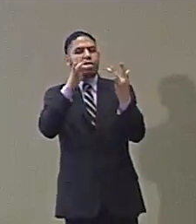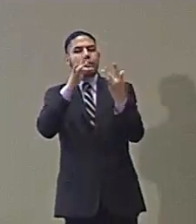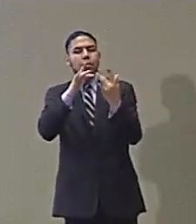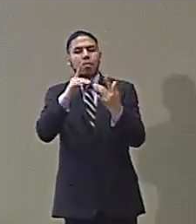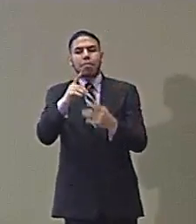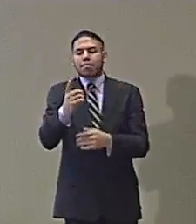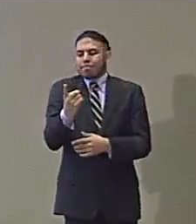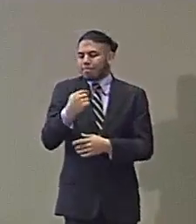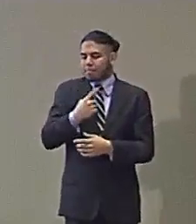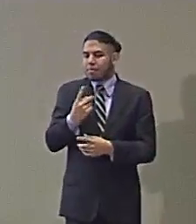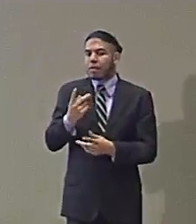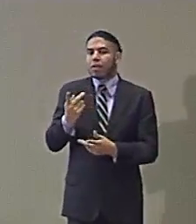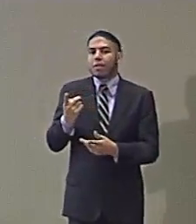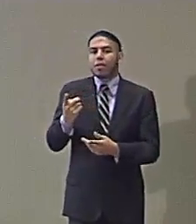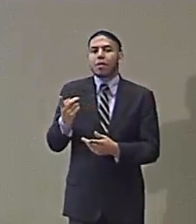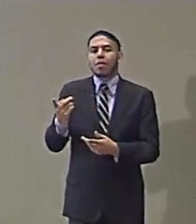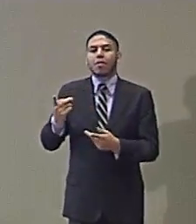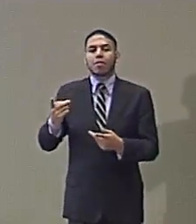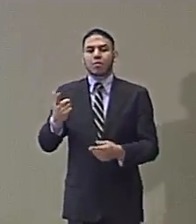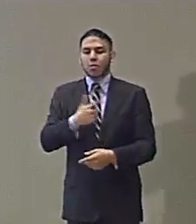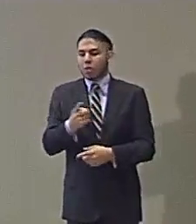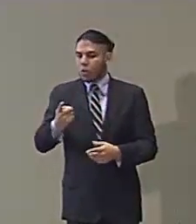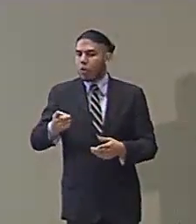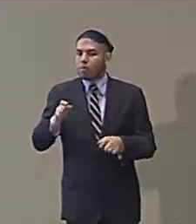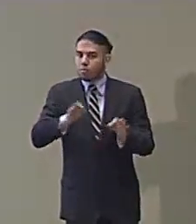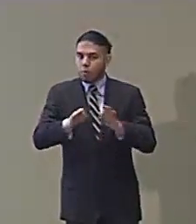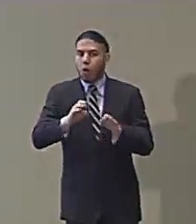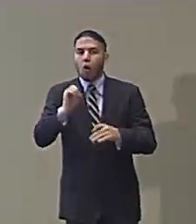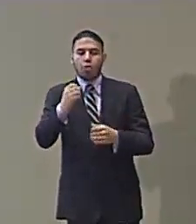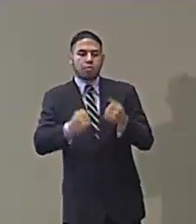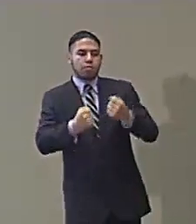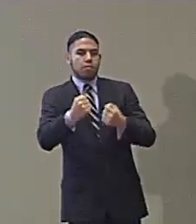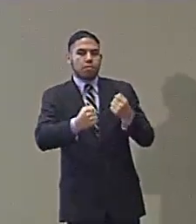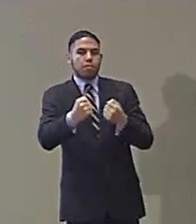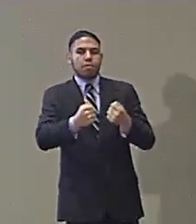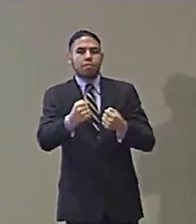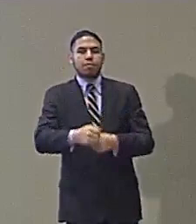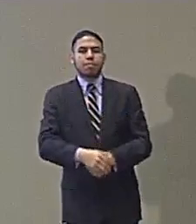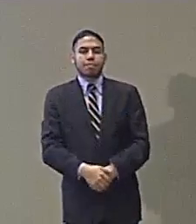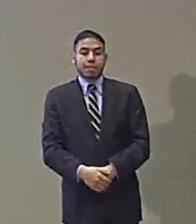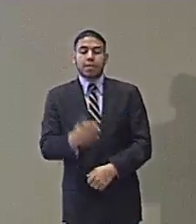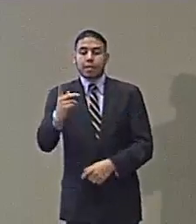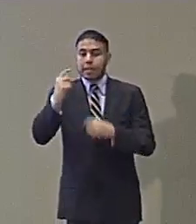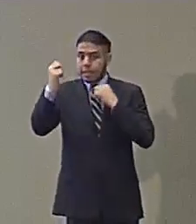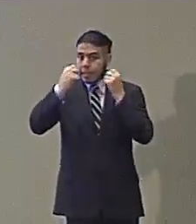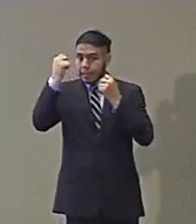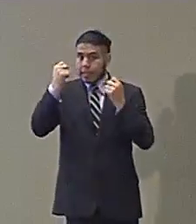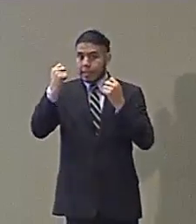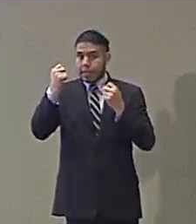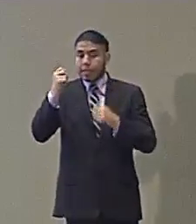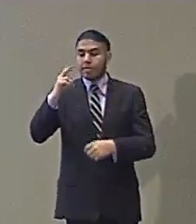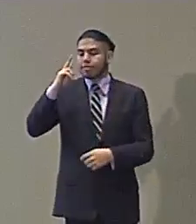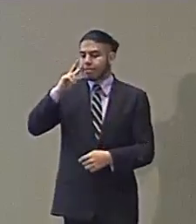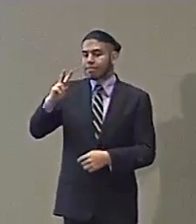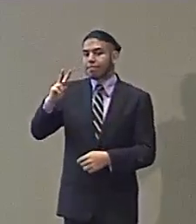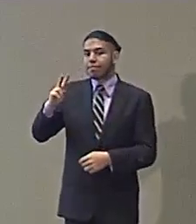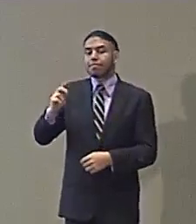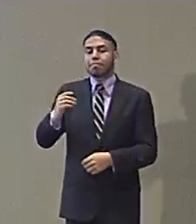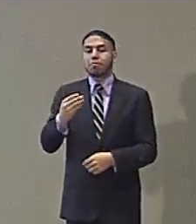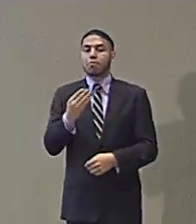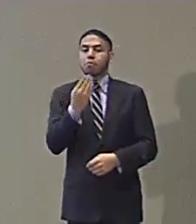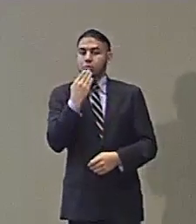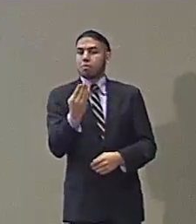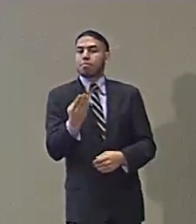trabajo y que el poseer un automóvil entonces el turismo se va a ver muy beneficiado si podemos